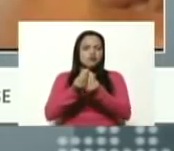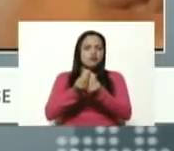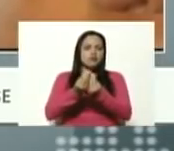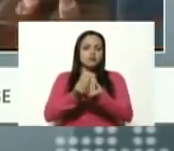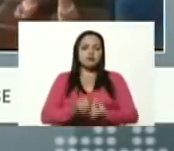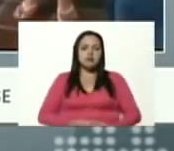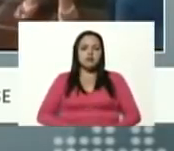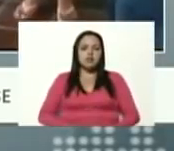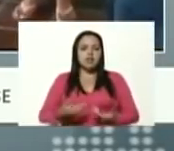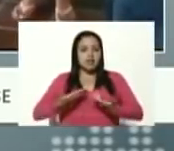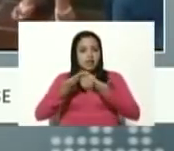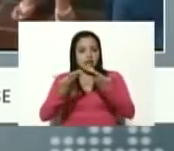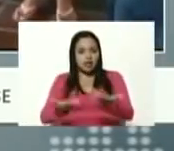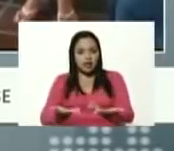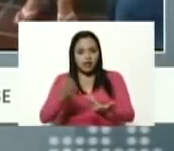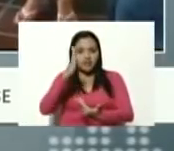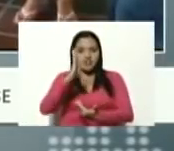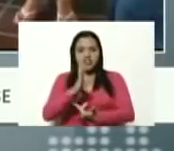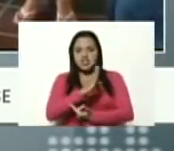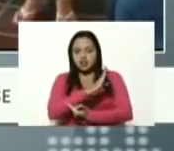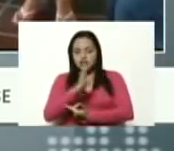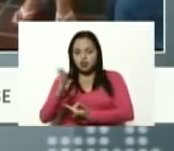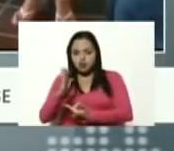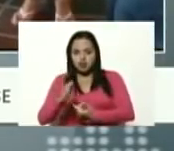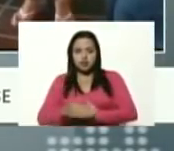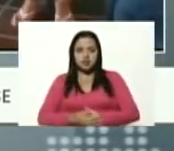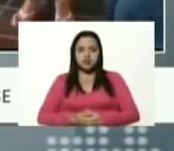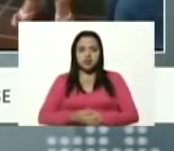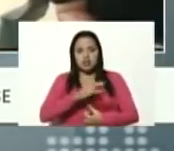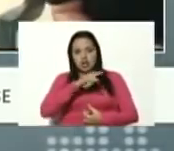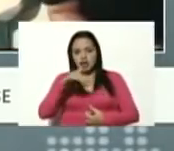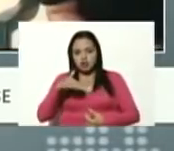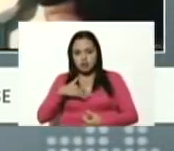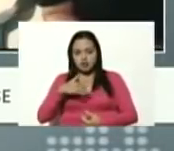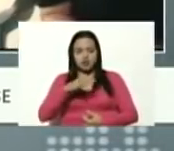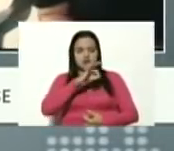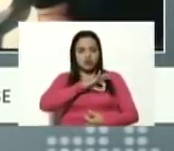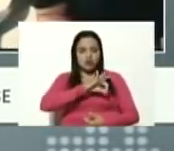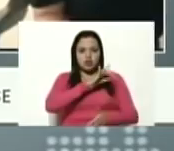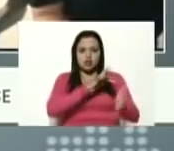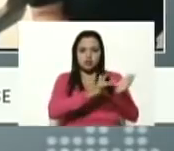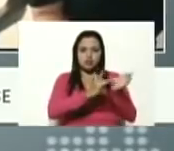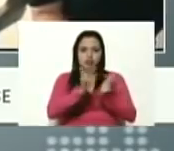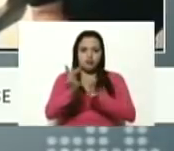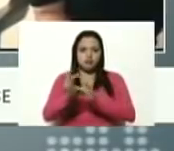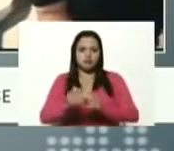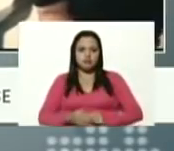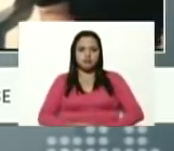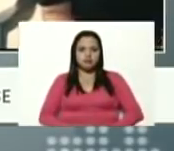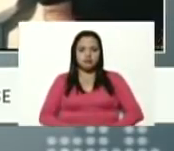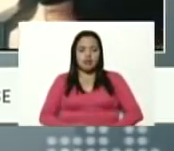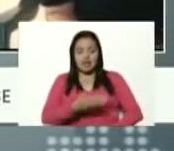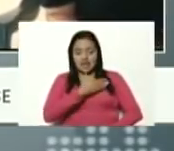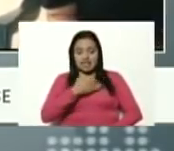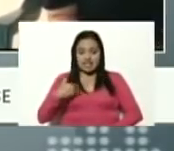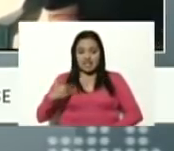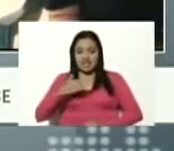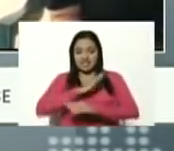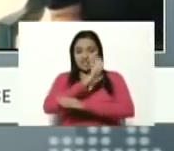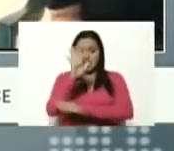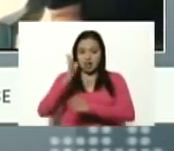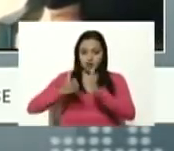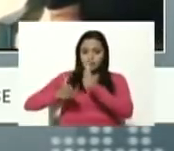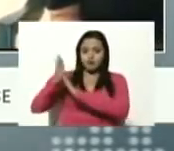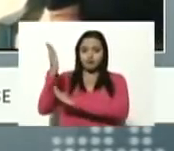recibirá las bendiciones de nuestro Señor Jesucristo. ¿Quiere ganarse el cielo? Gáneselo